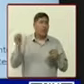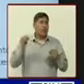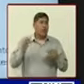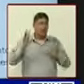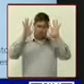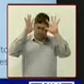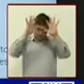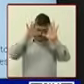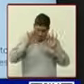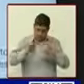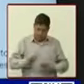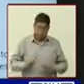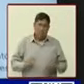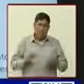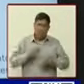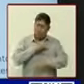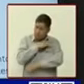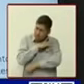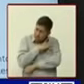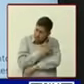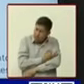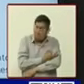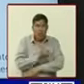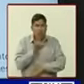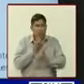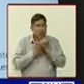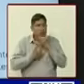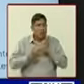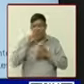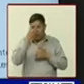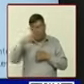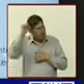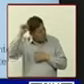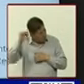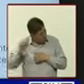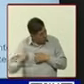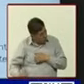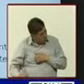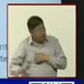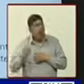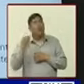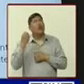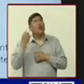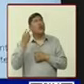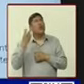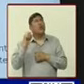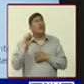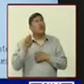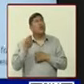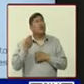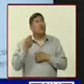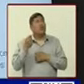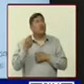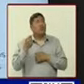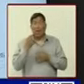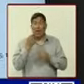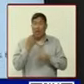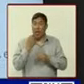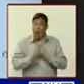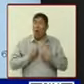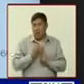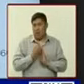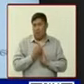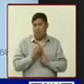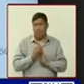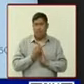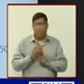La precipitación más intensa ha sido registrada en Guayñajahuira con 12 milímetros por cada hora.